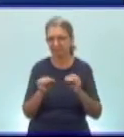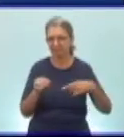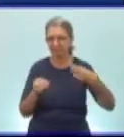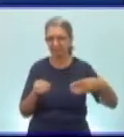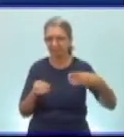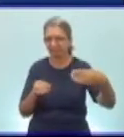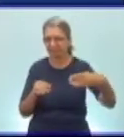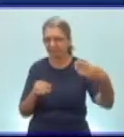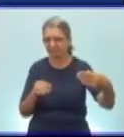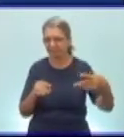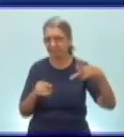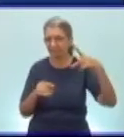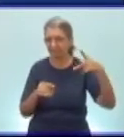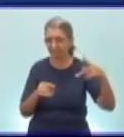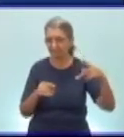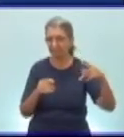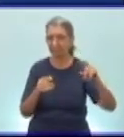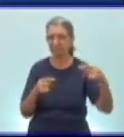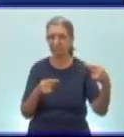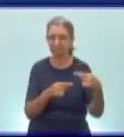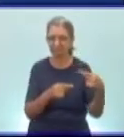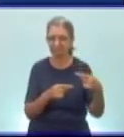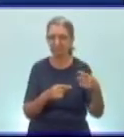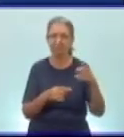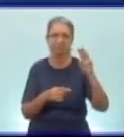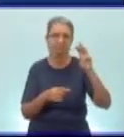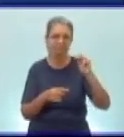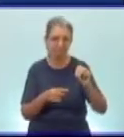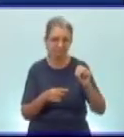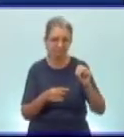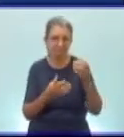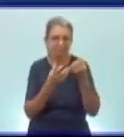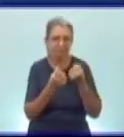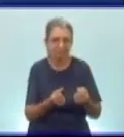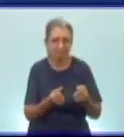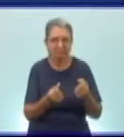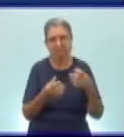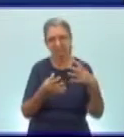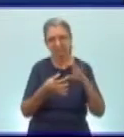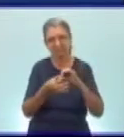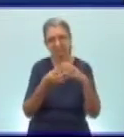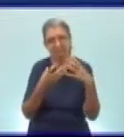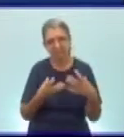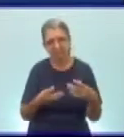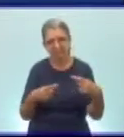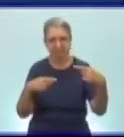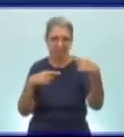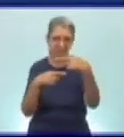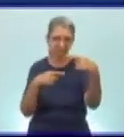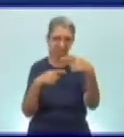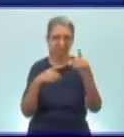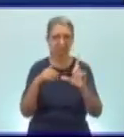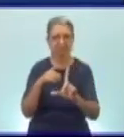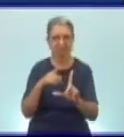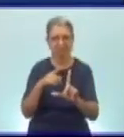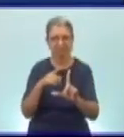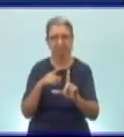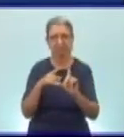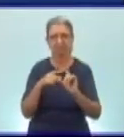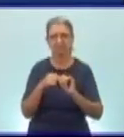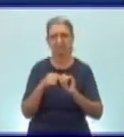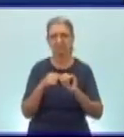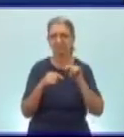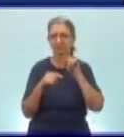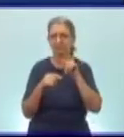referencia al resultado de multiplicar a la masa por la gravedad sobre la longitud. Y fíjense que si esta masa que está multiplicando la paso